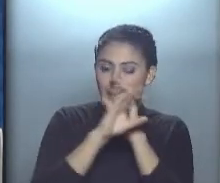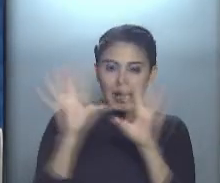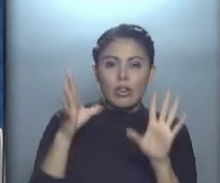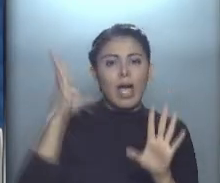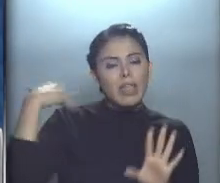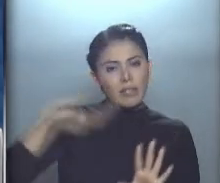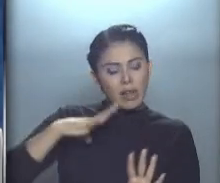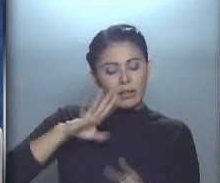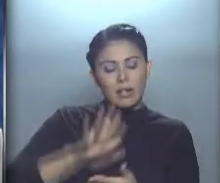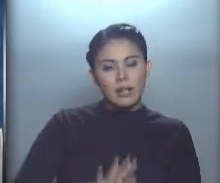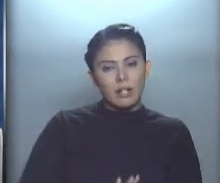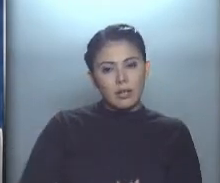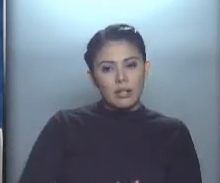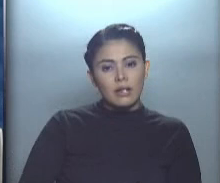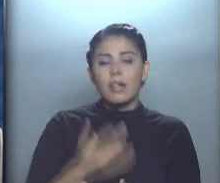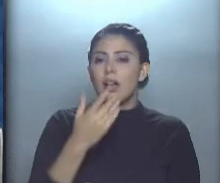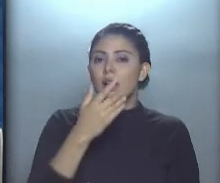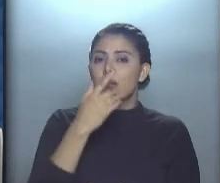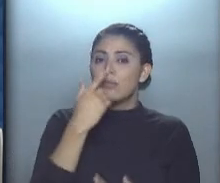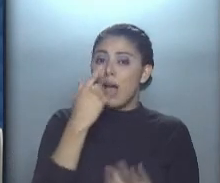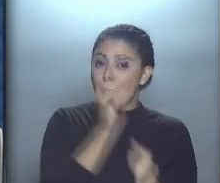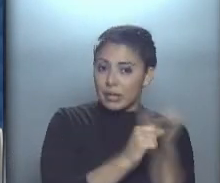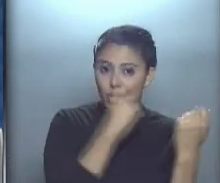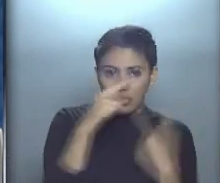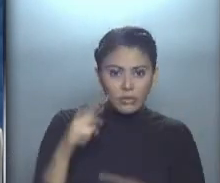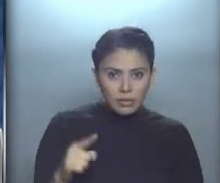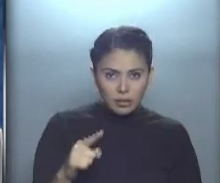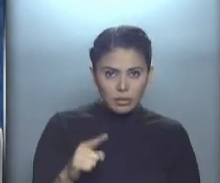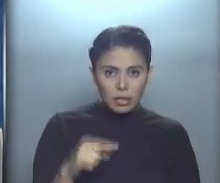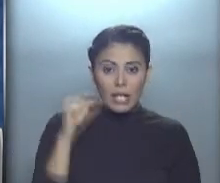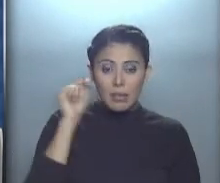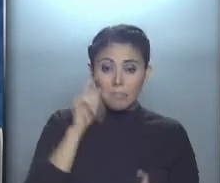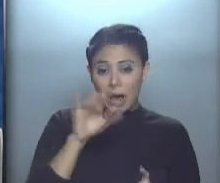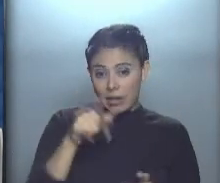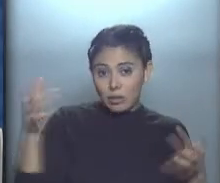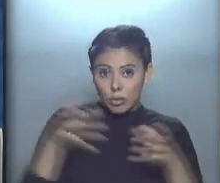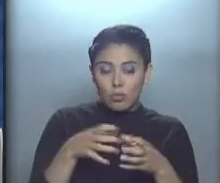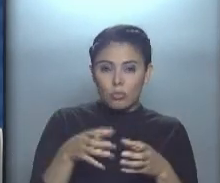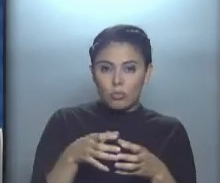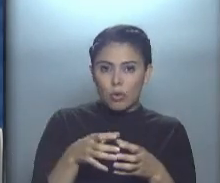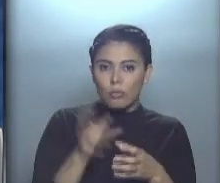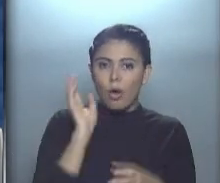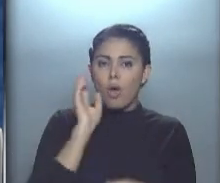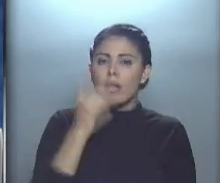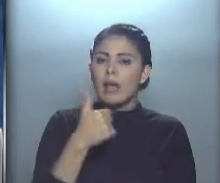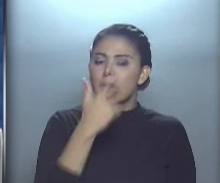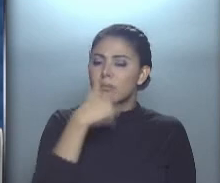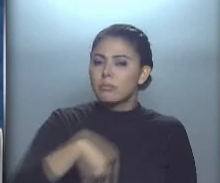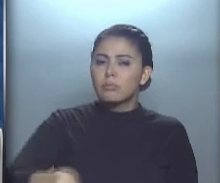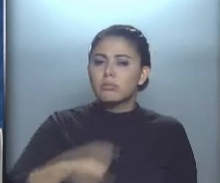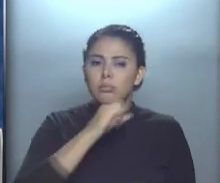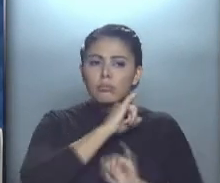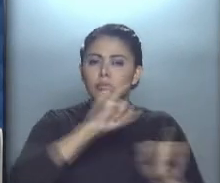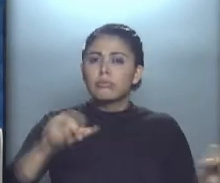hice previamente. Muchos empresarios, y este grupo en particular, tiene la provisión de insumos denominados